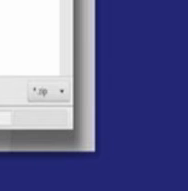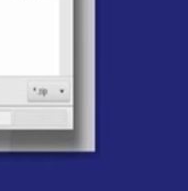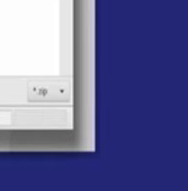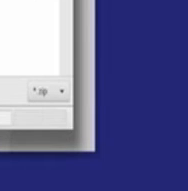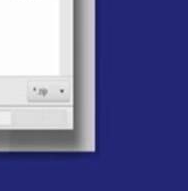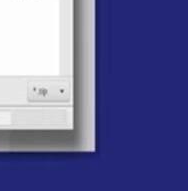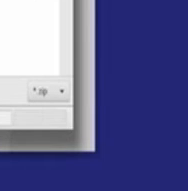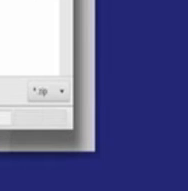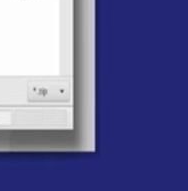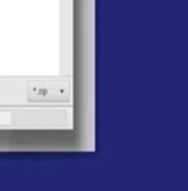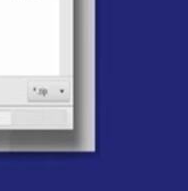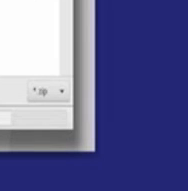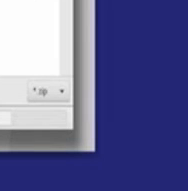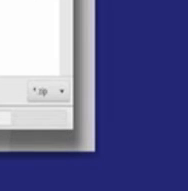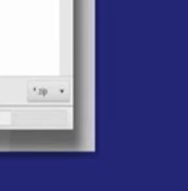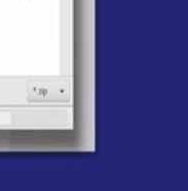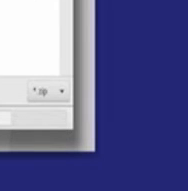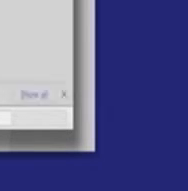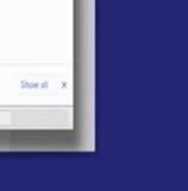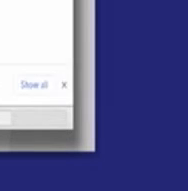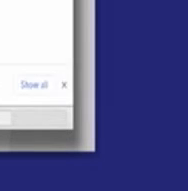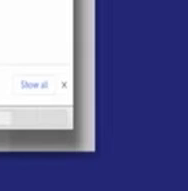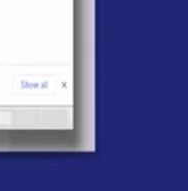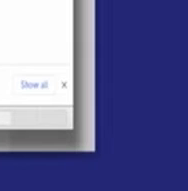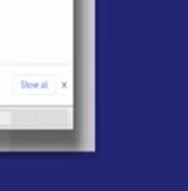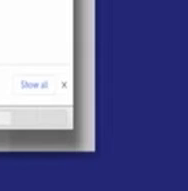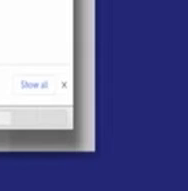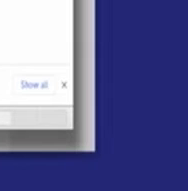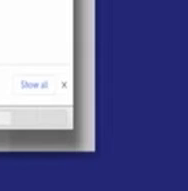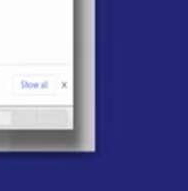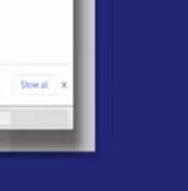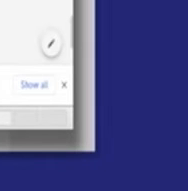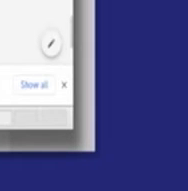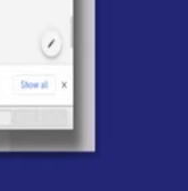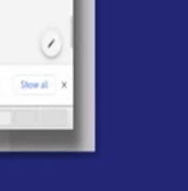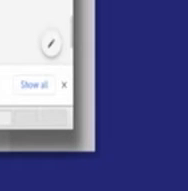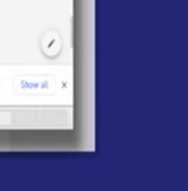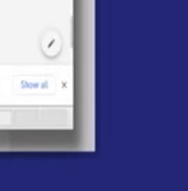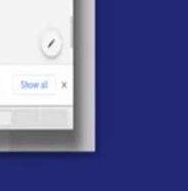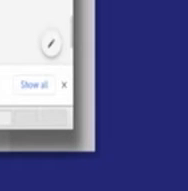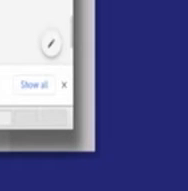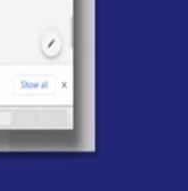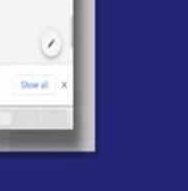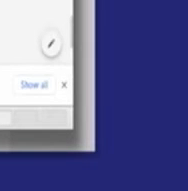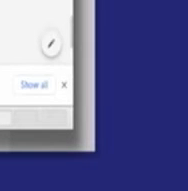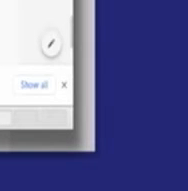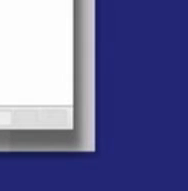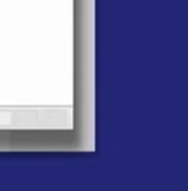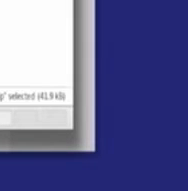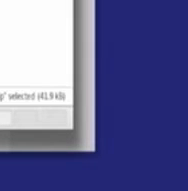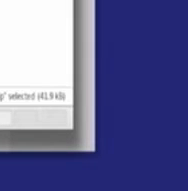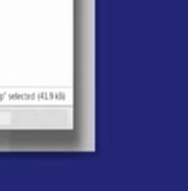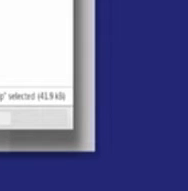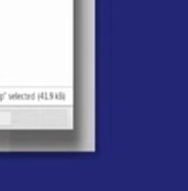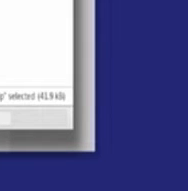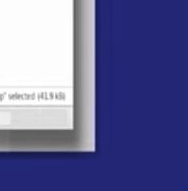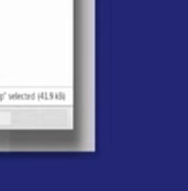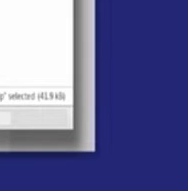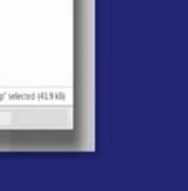comprimido. Lo vamos a guardar en Home y vamos a comprobar si lo tenemos descargado.